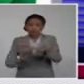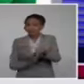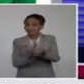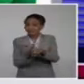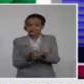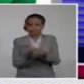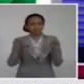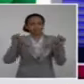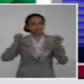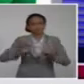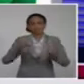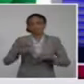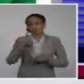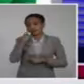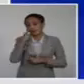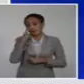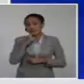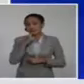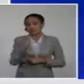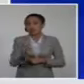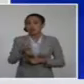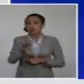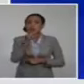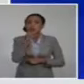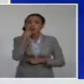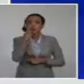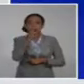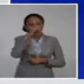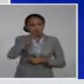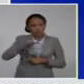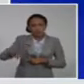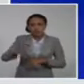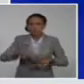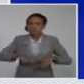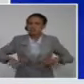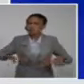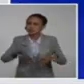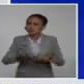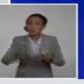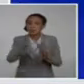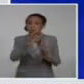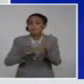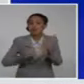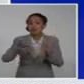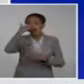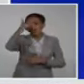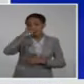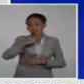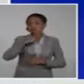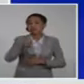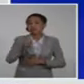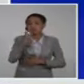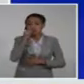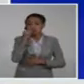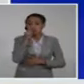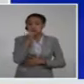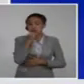que nos ayuda a ver los casos pediátricos, su comportamiento en el mes de abril, y ahí ustedes lo